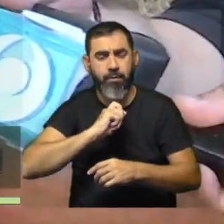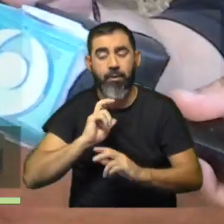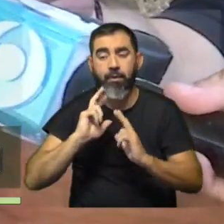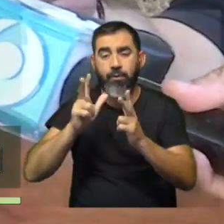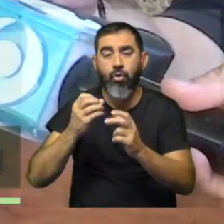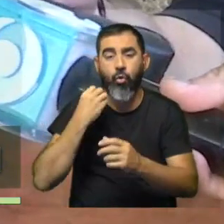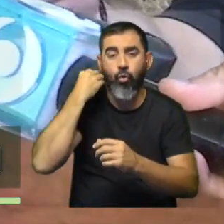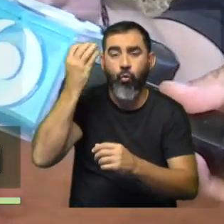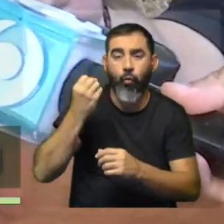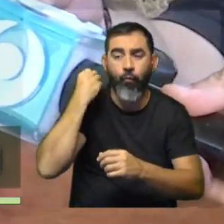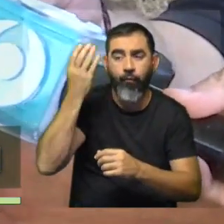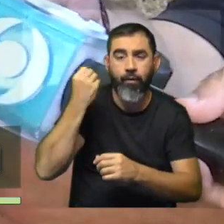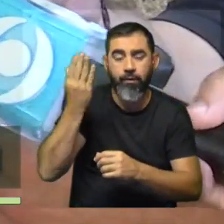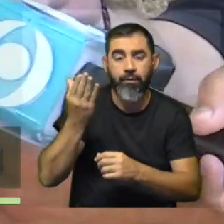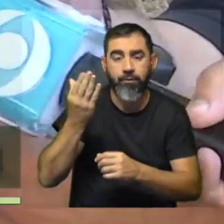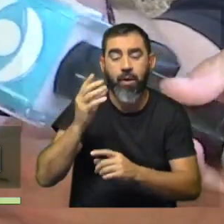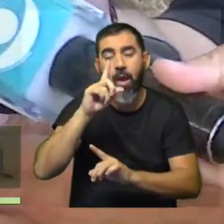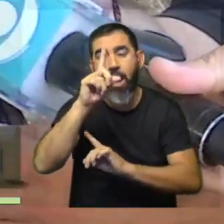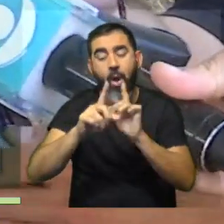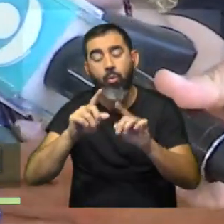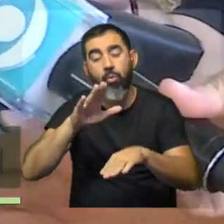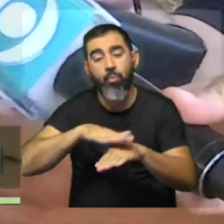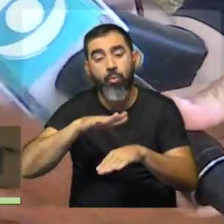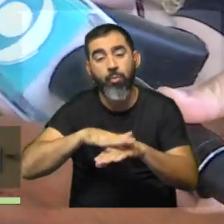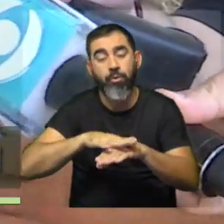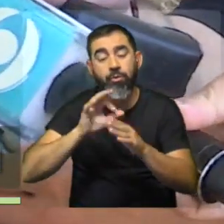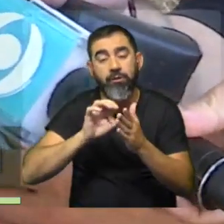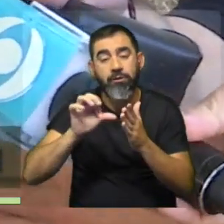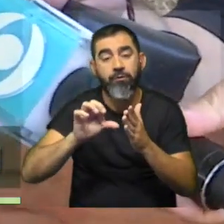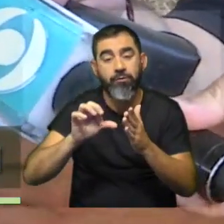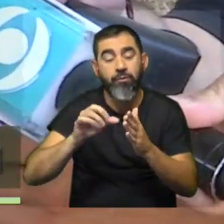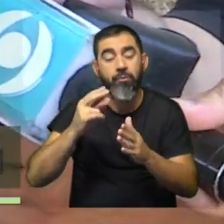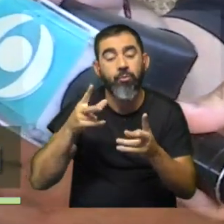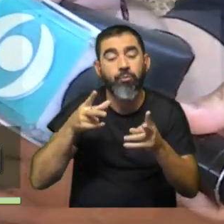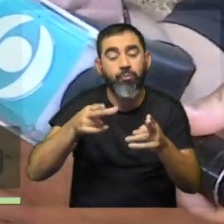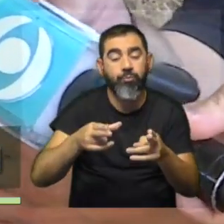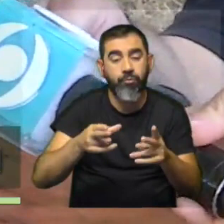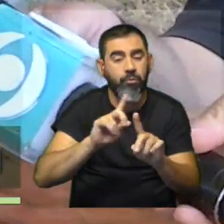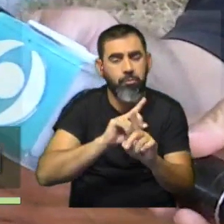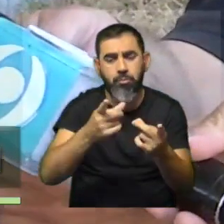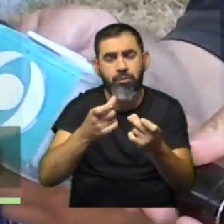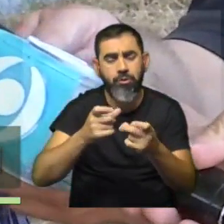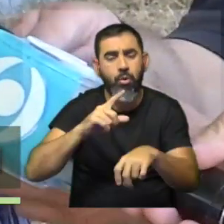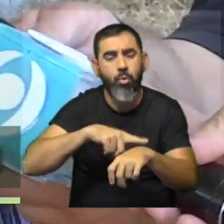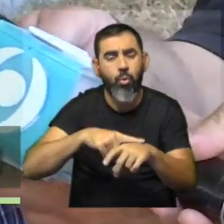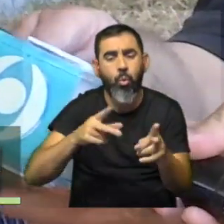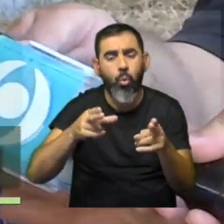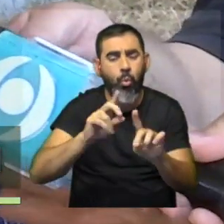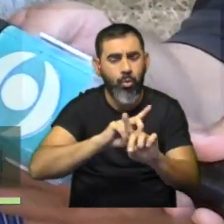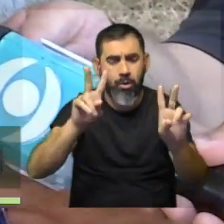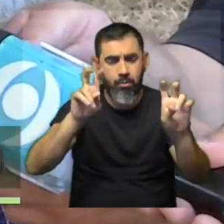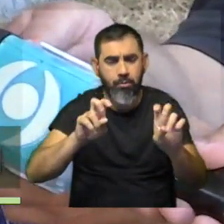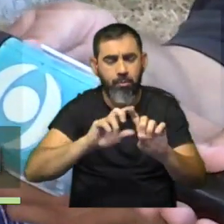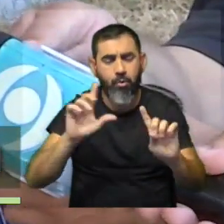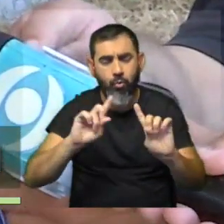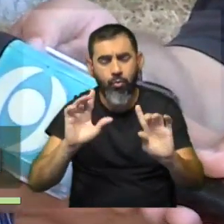en conferencia de prensa que si bien hay algunas ocasiones en las que algún servicio se vio interrumpido, no necesariamente fue por cuestiones